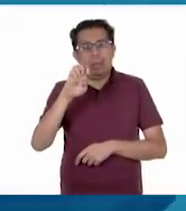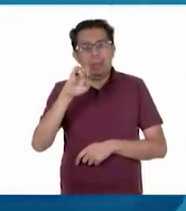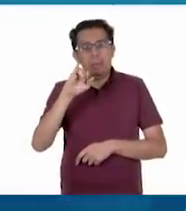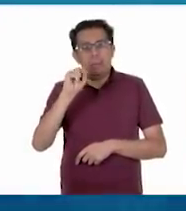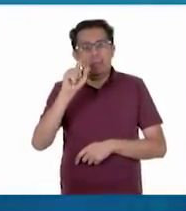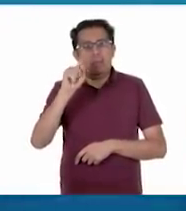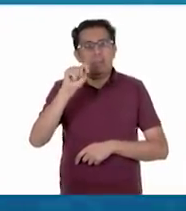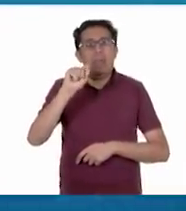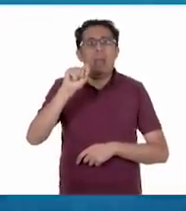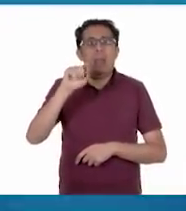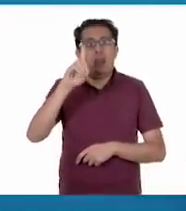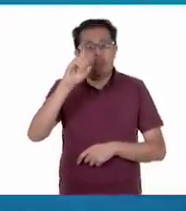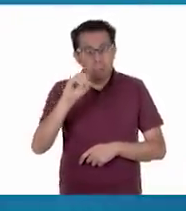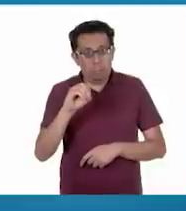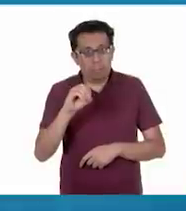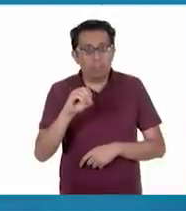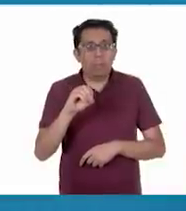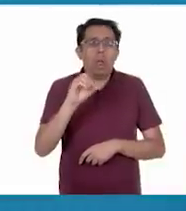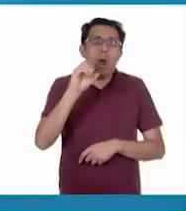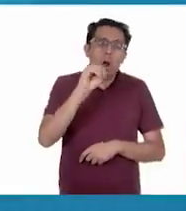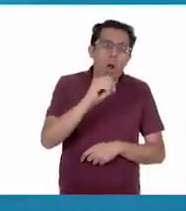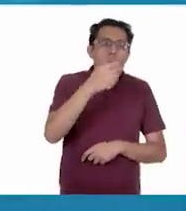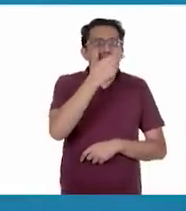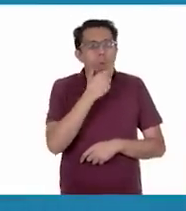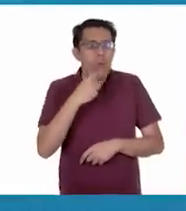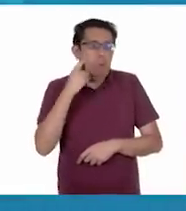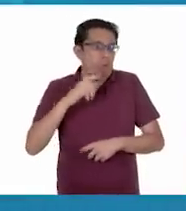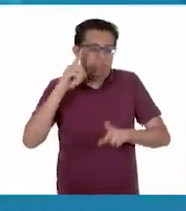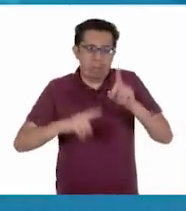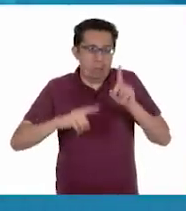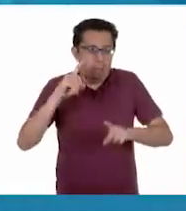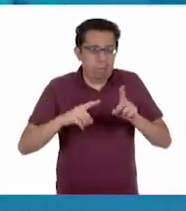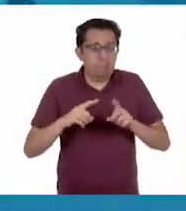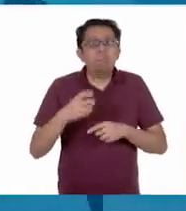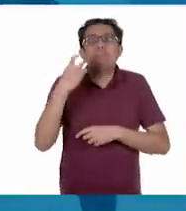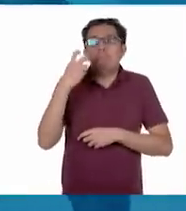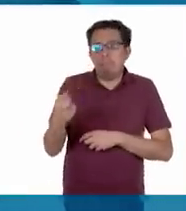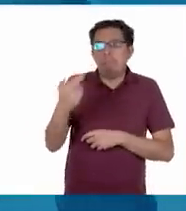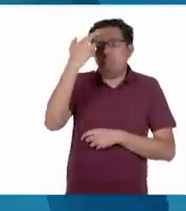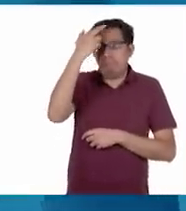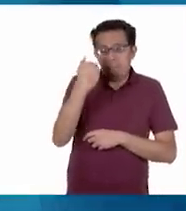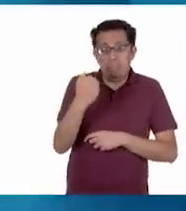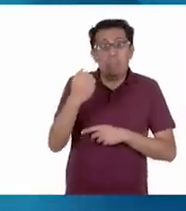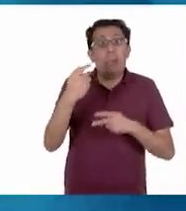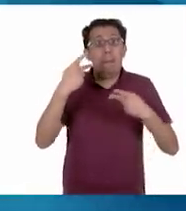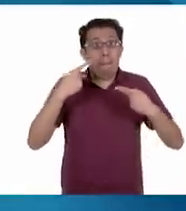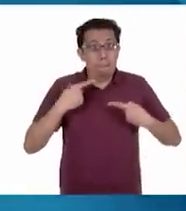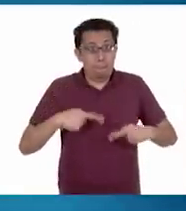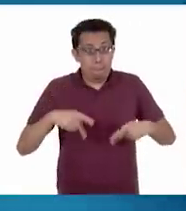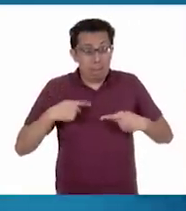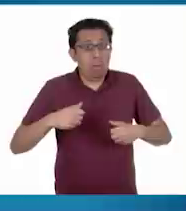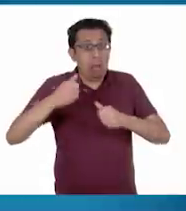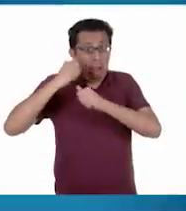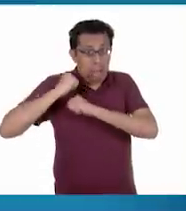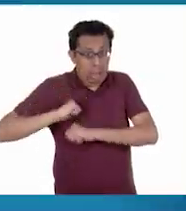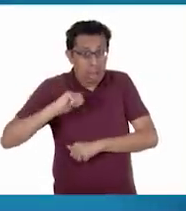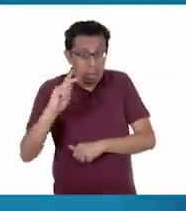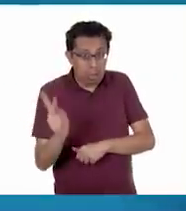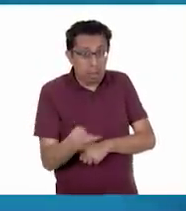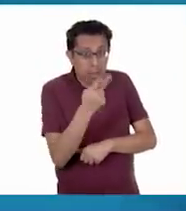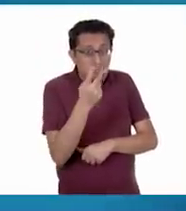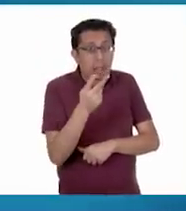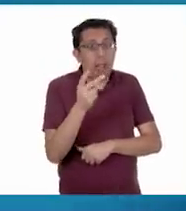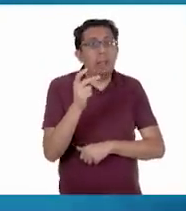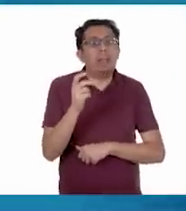la entrevistada. Así es, Juan Carlos. El entrevistador o entrevistadora es quien realiza las